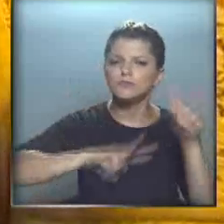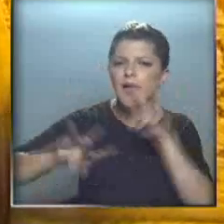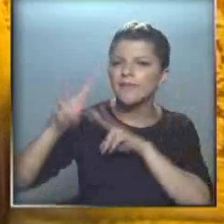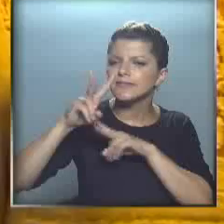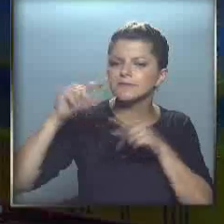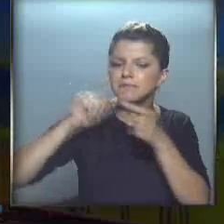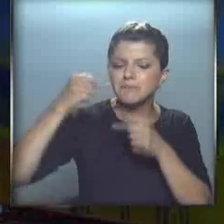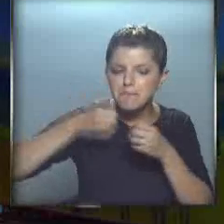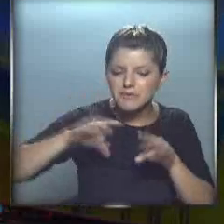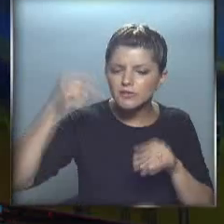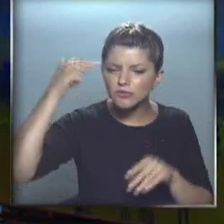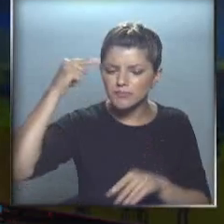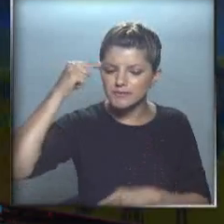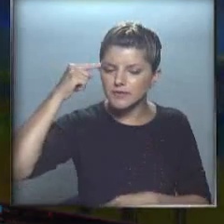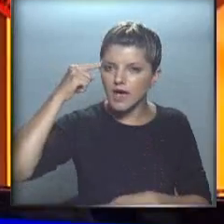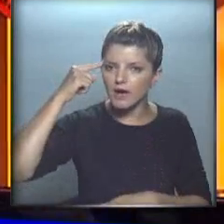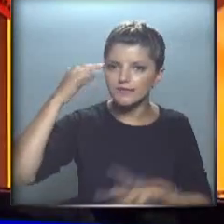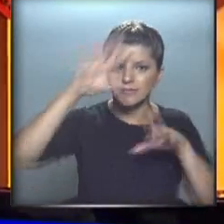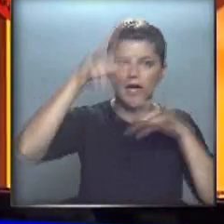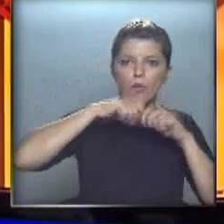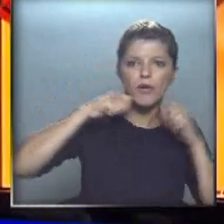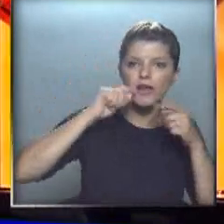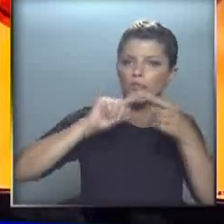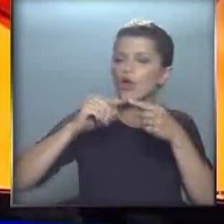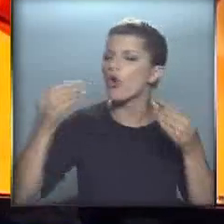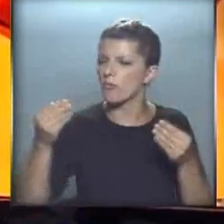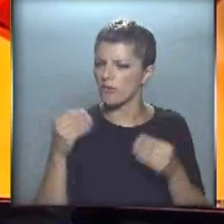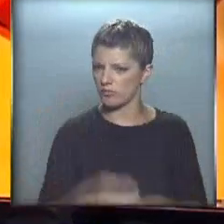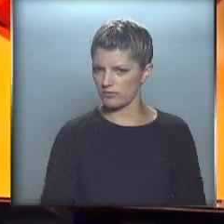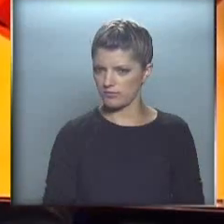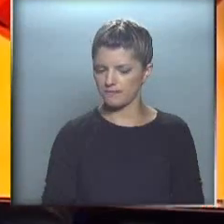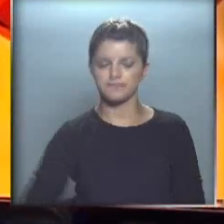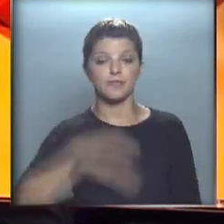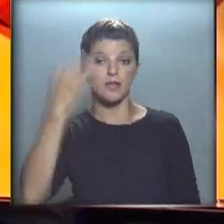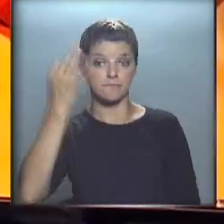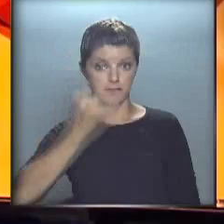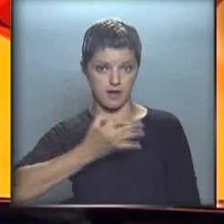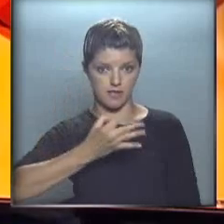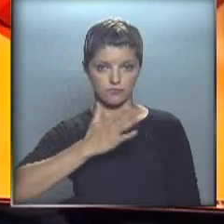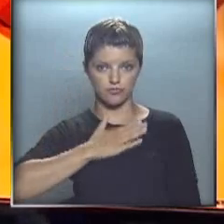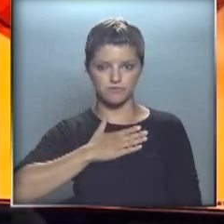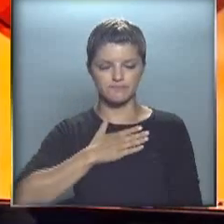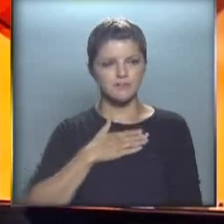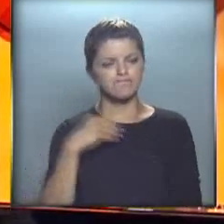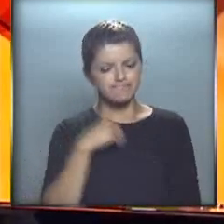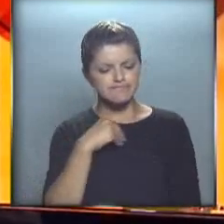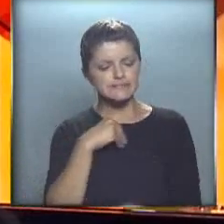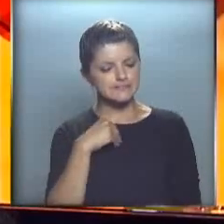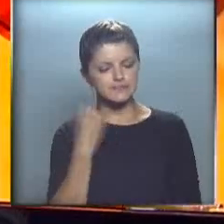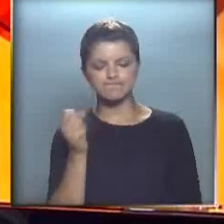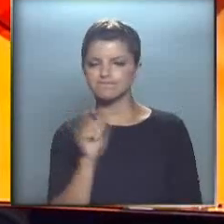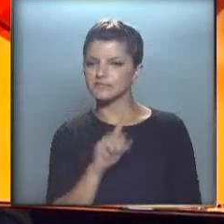empezaste a involucrarte también con abuelas? ¿Qué pasó ahí? Y la verdad es que yo en un momento me sentía raro, muy raro.